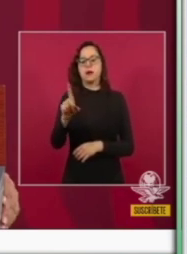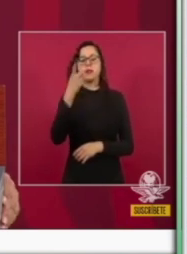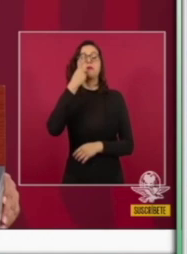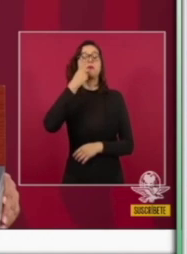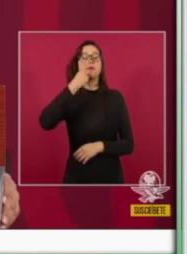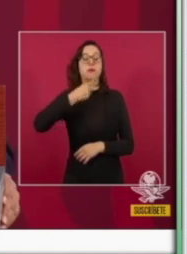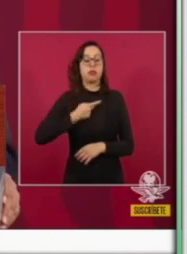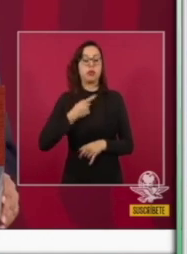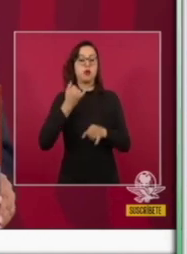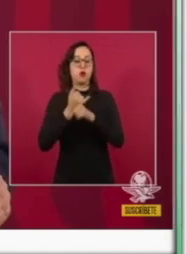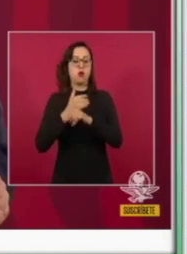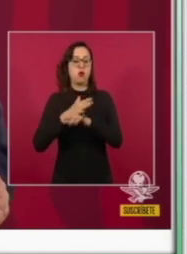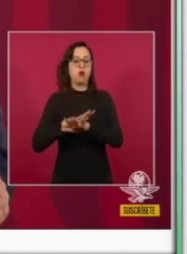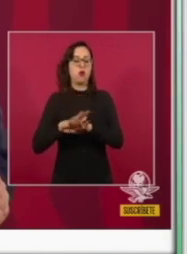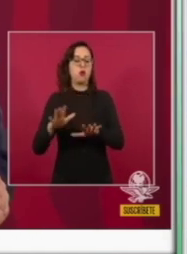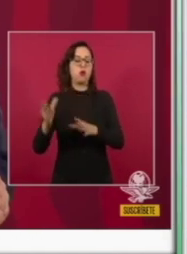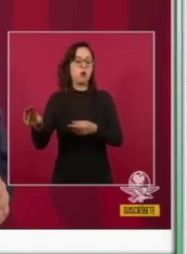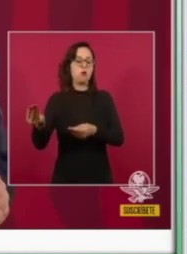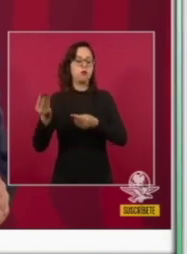convocando a